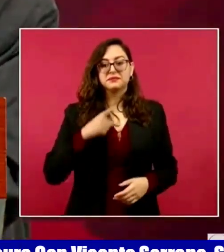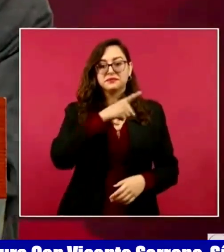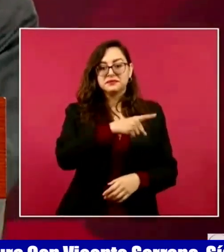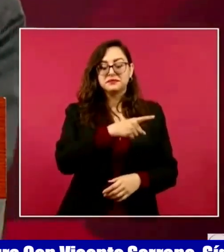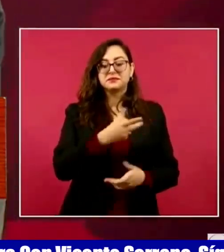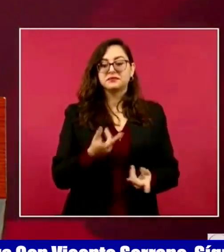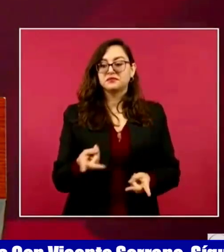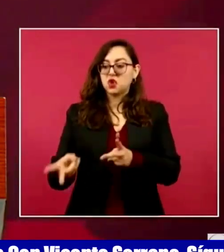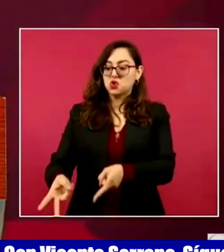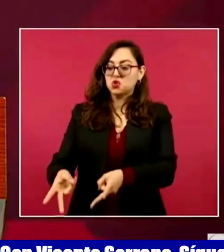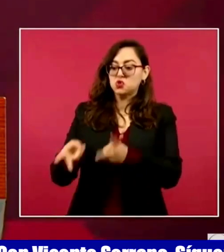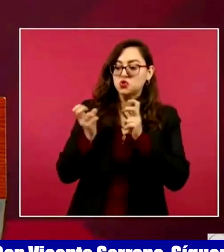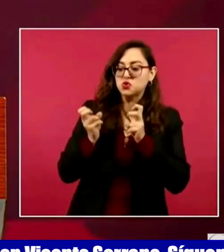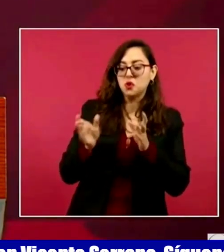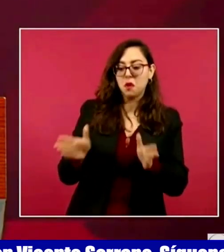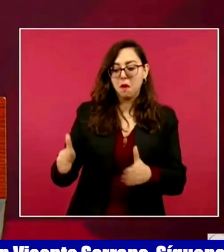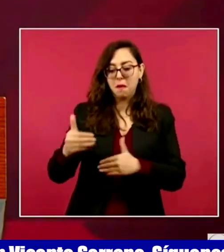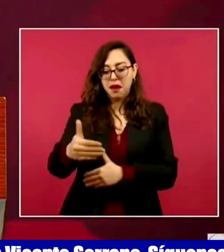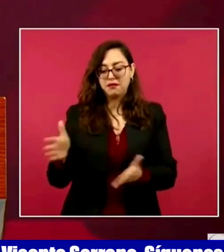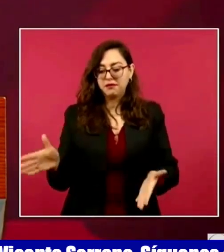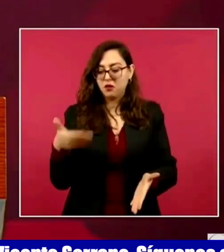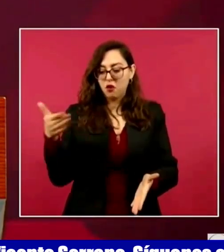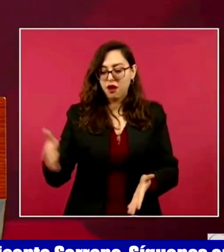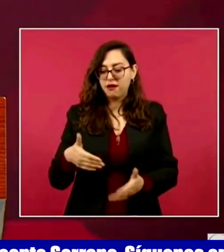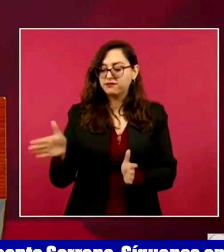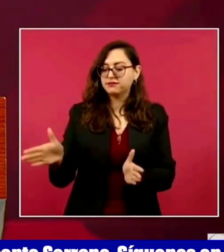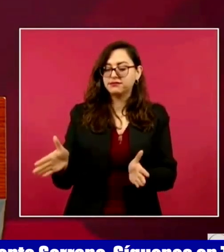los paquetes,